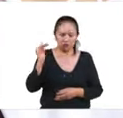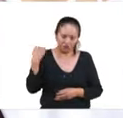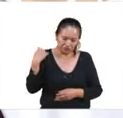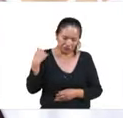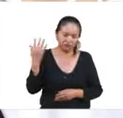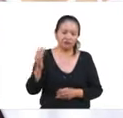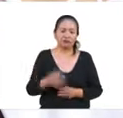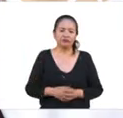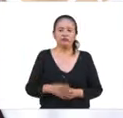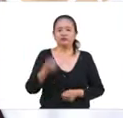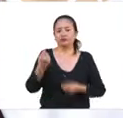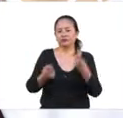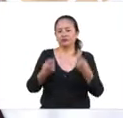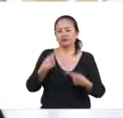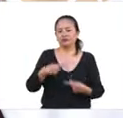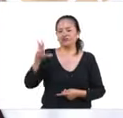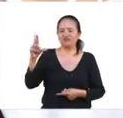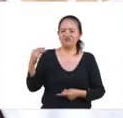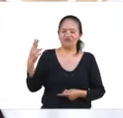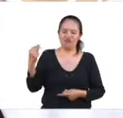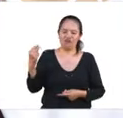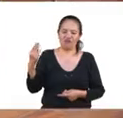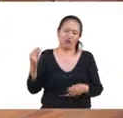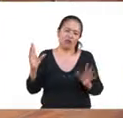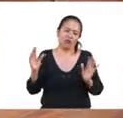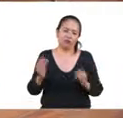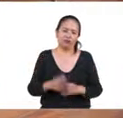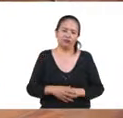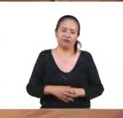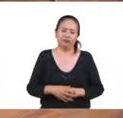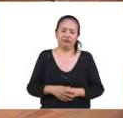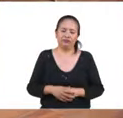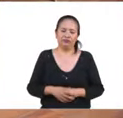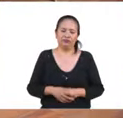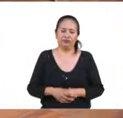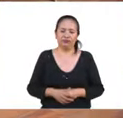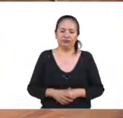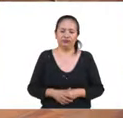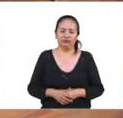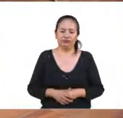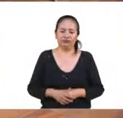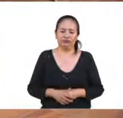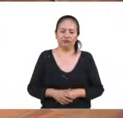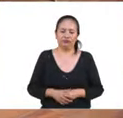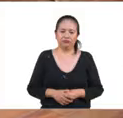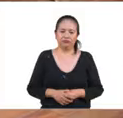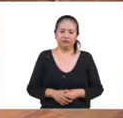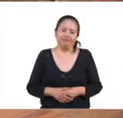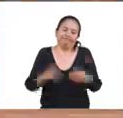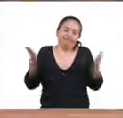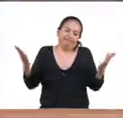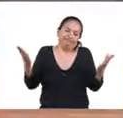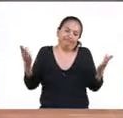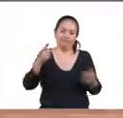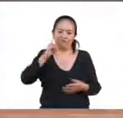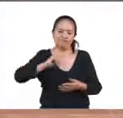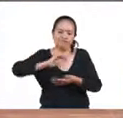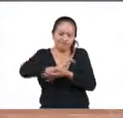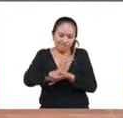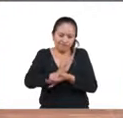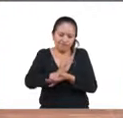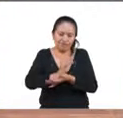hay gente que de plano dice que no y ahí fue donde yo dije, pues es que ni hay discriminación contra la mujer,